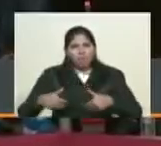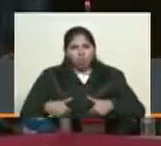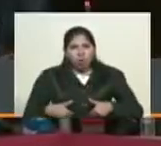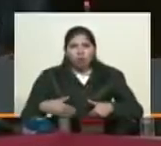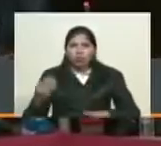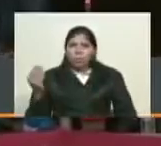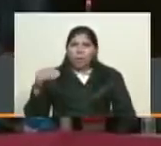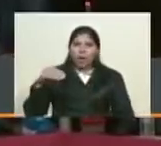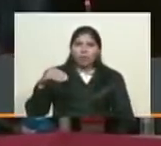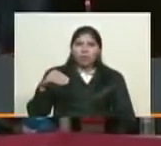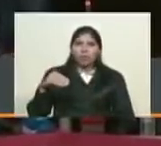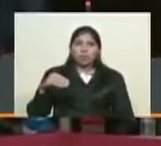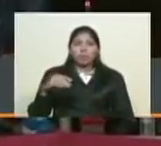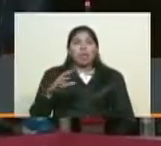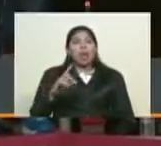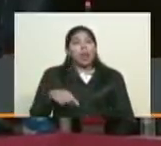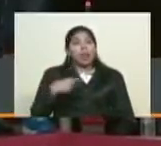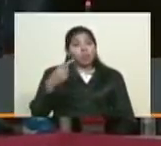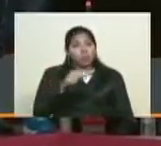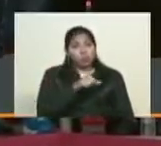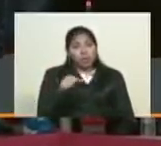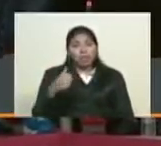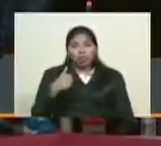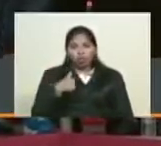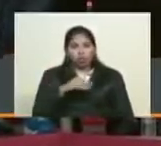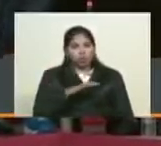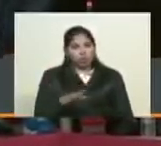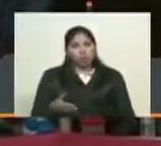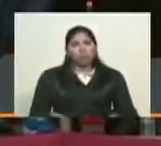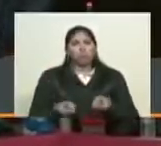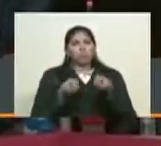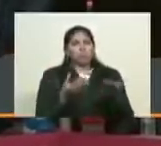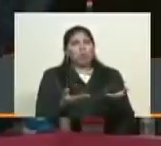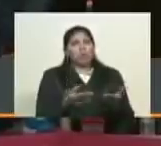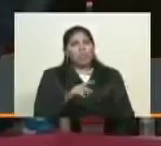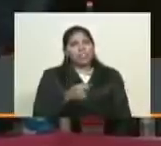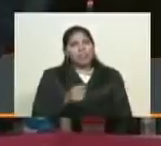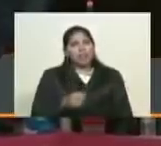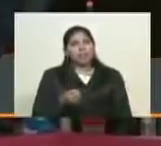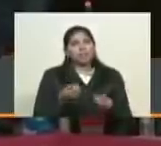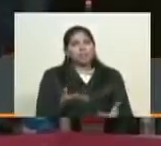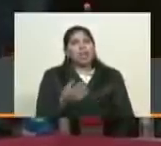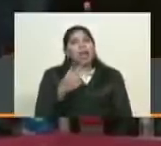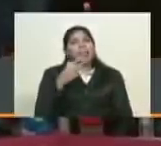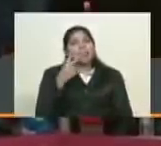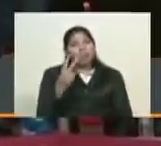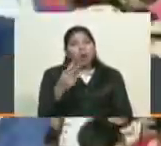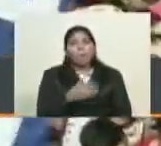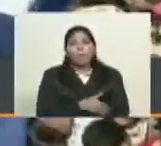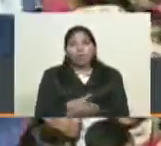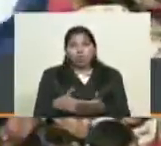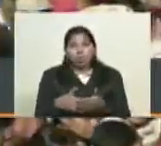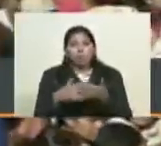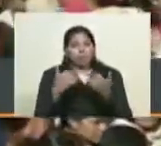La próxima semana voy a entregar la vivienda 2 millones y vamos rumbo a la vivienda 3 millones.